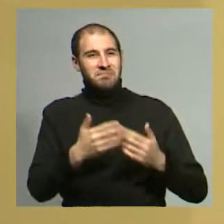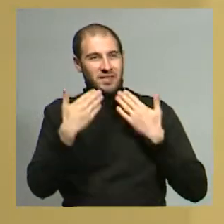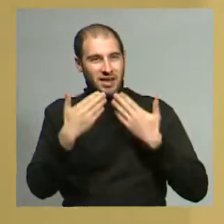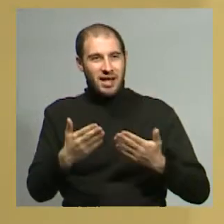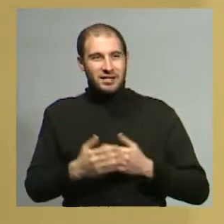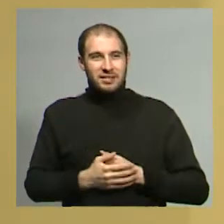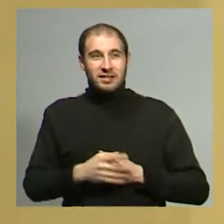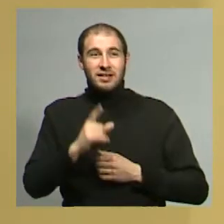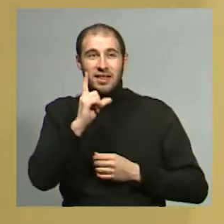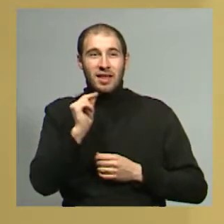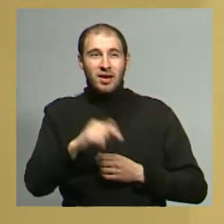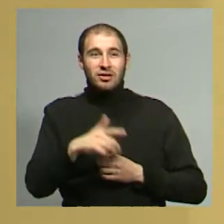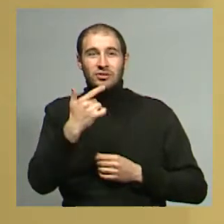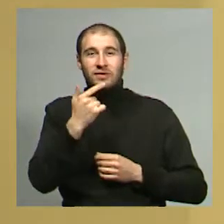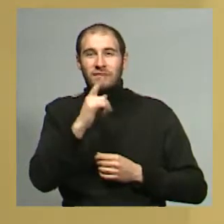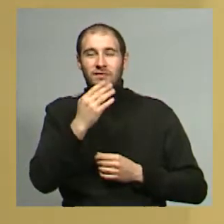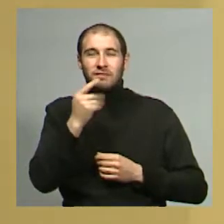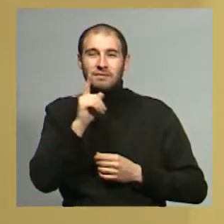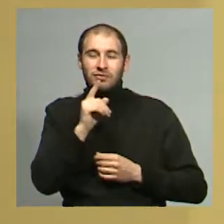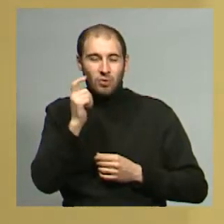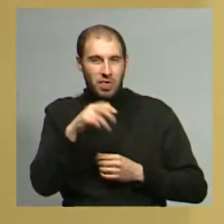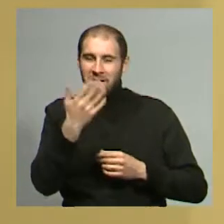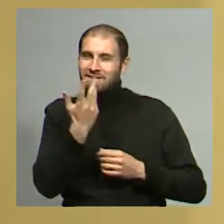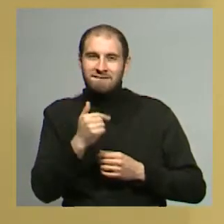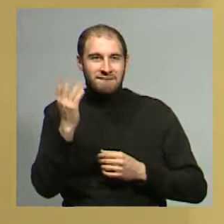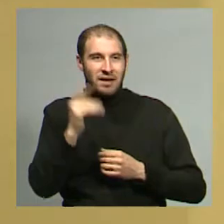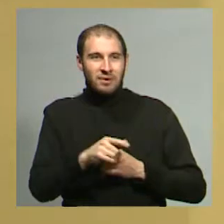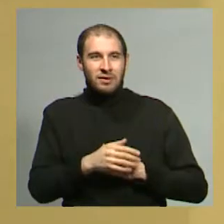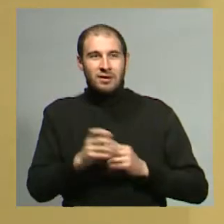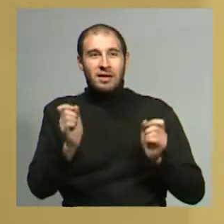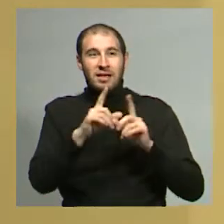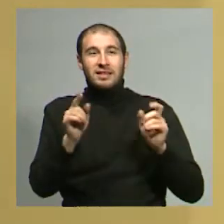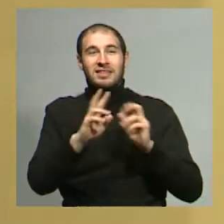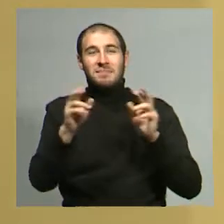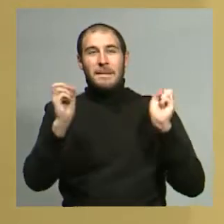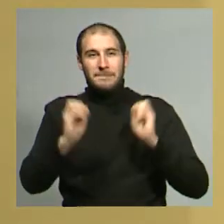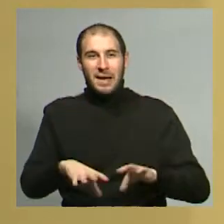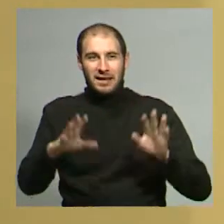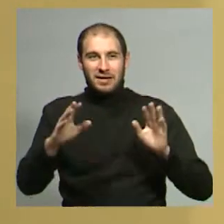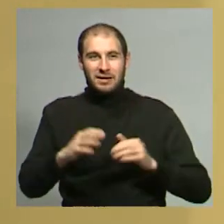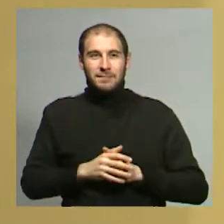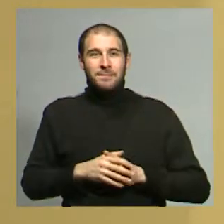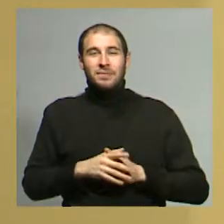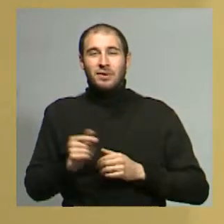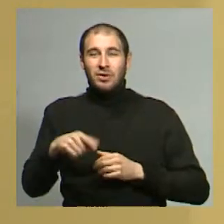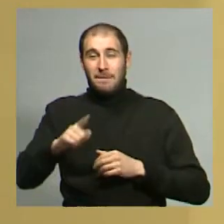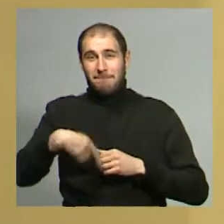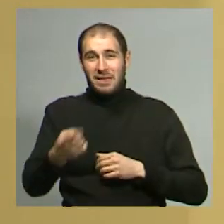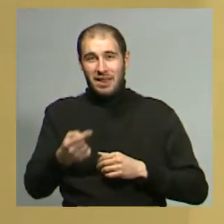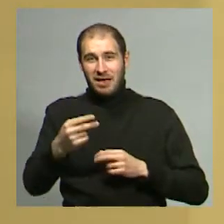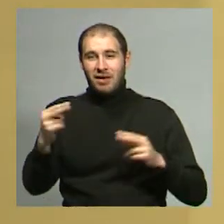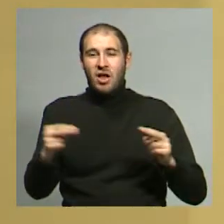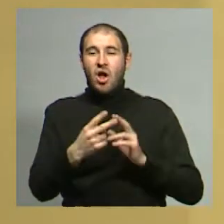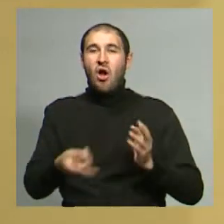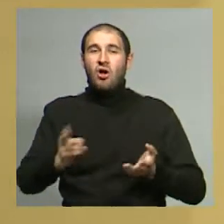Sofi, muchas gracias. La verdad que hoy al Fito no me lo pierdo porque sea lo que me gusta y me llama la atención. es la magia. Te invitamos a que mañana nos